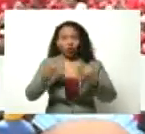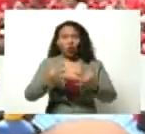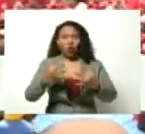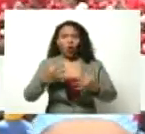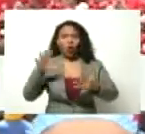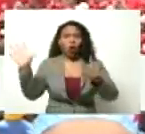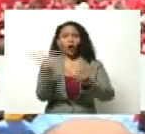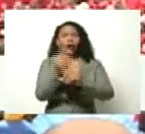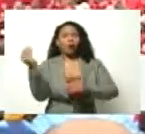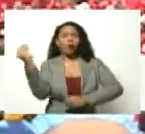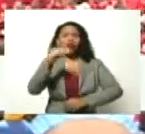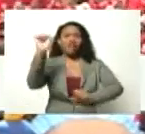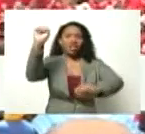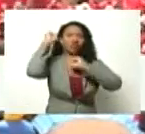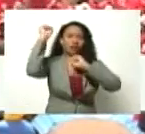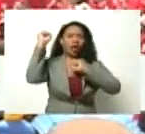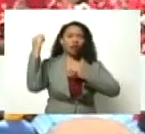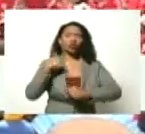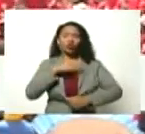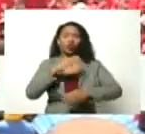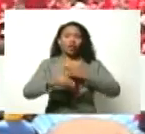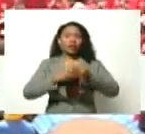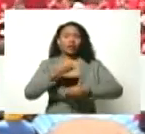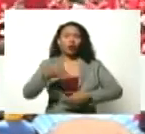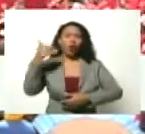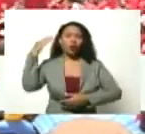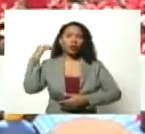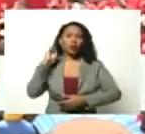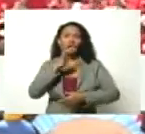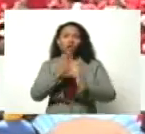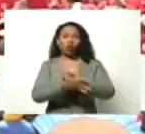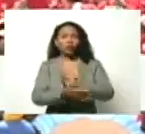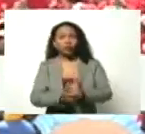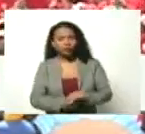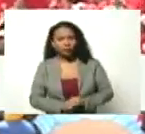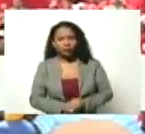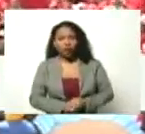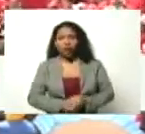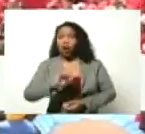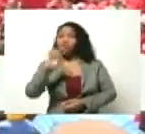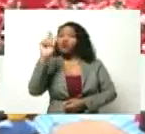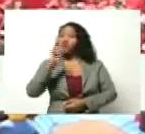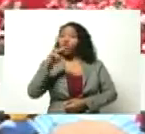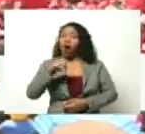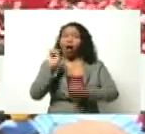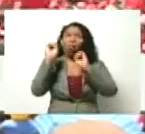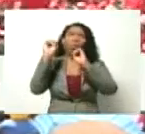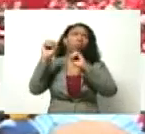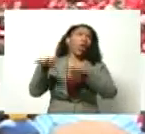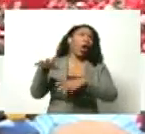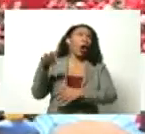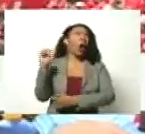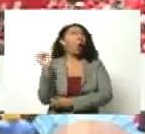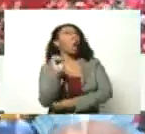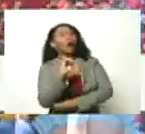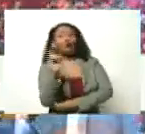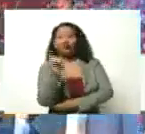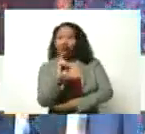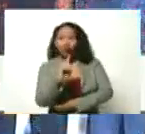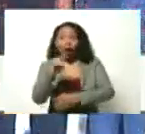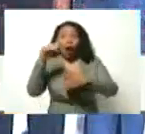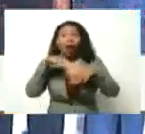muchas más victorias de las que hemos logrado Entonces no nos descuidemos Nunca es el imperialismo